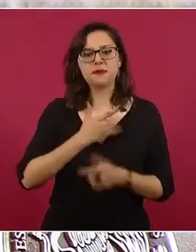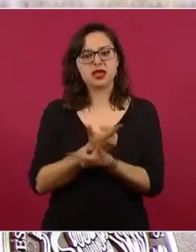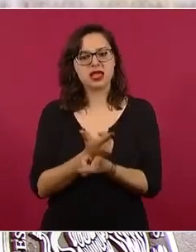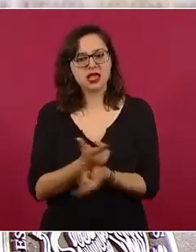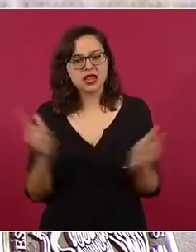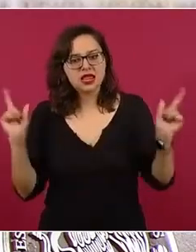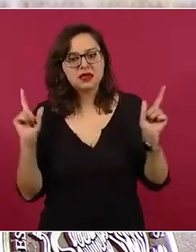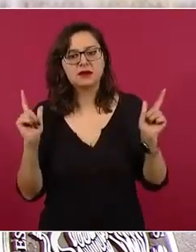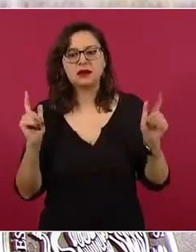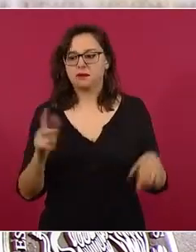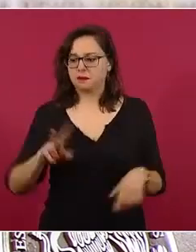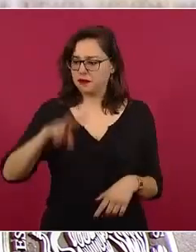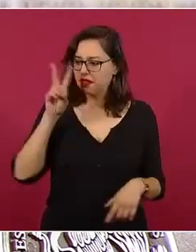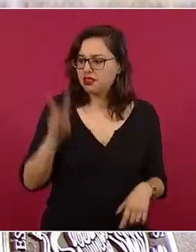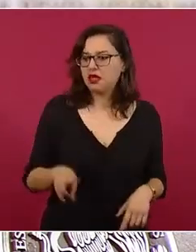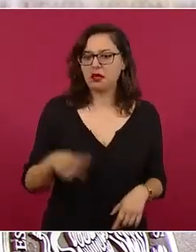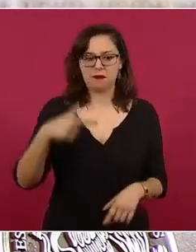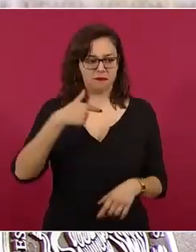ciudadano imaginario.